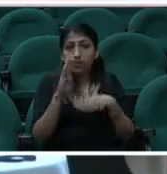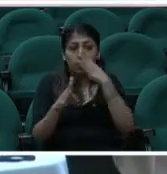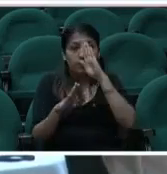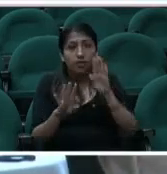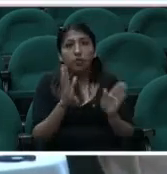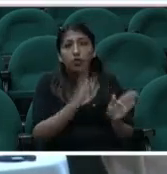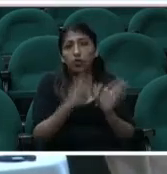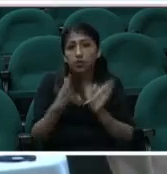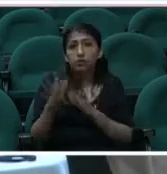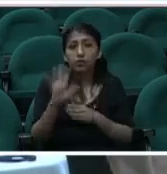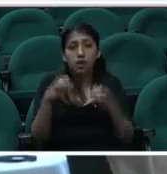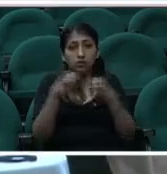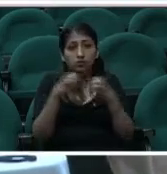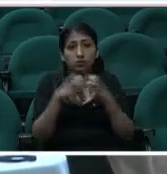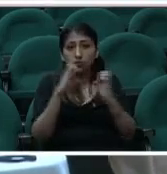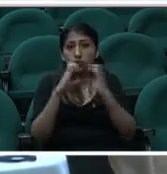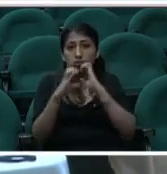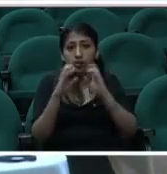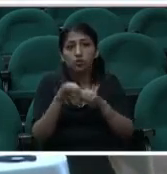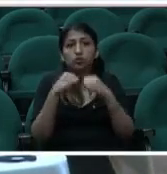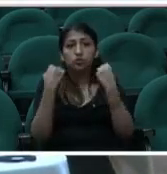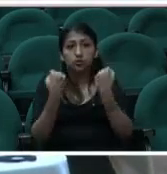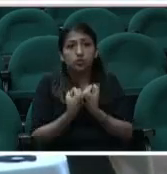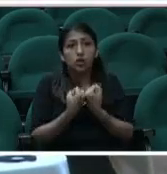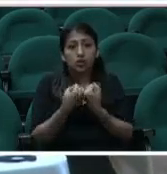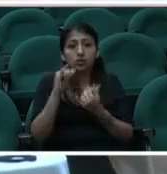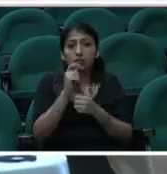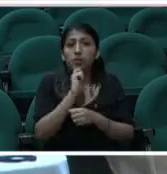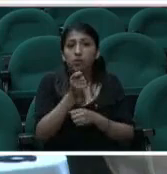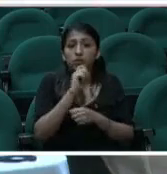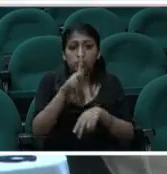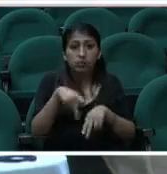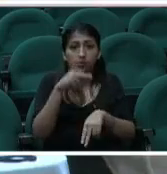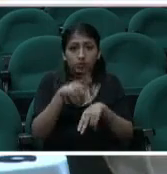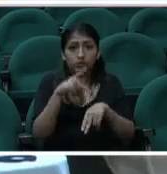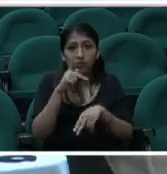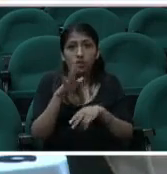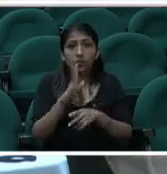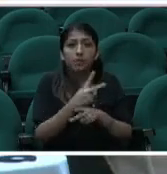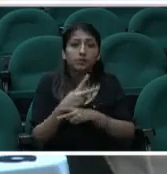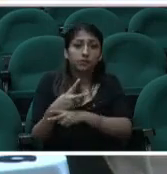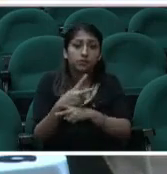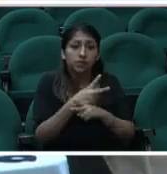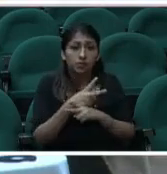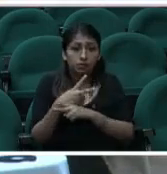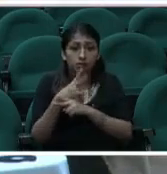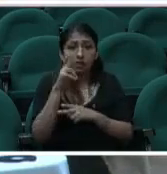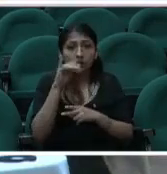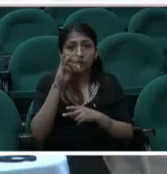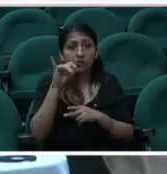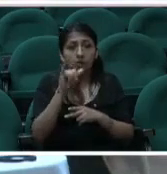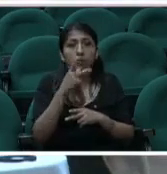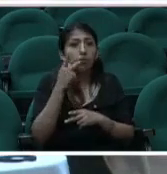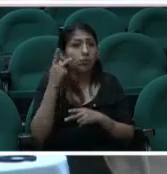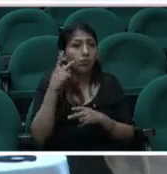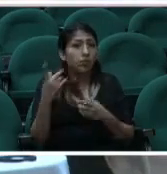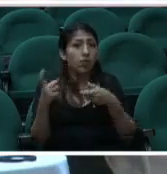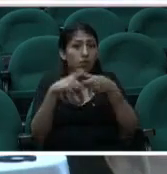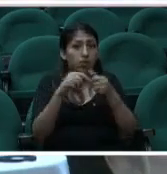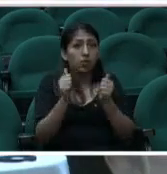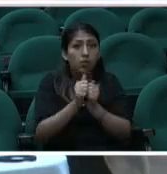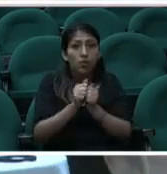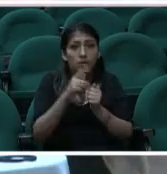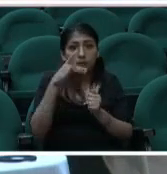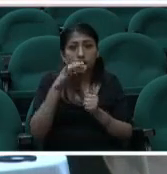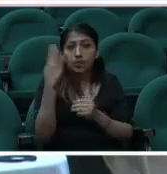organizado por la asociación de comunicadores sociales y periodistas profesionales de pastaza rima y tuyo en convenio con premier